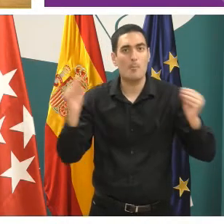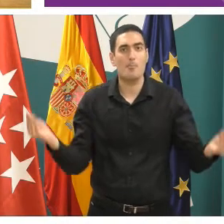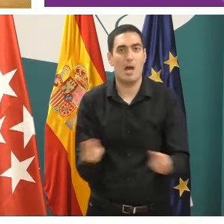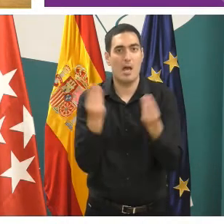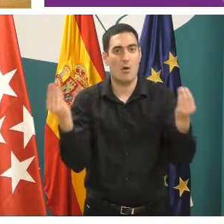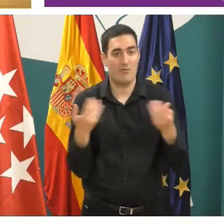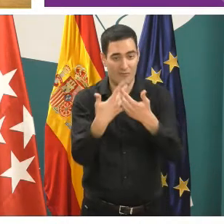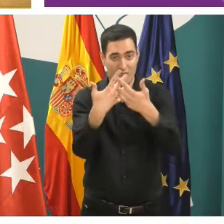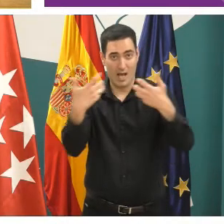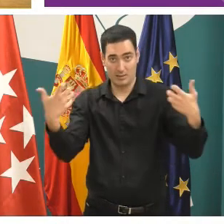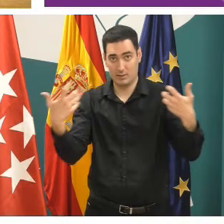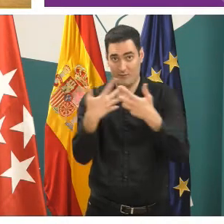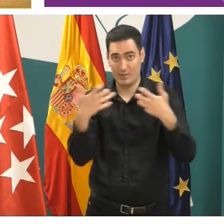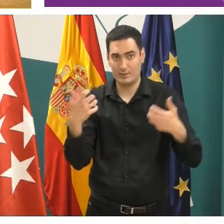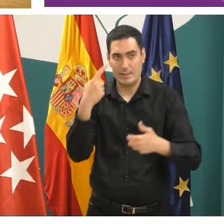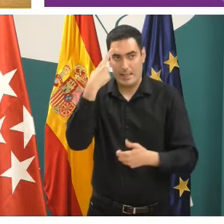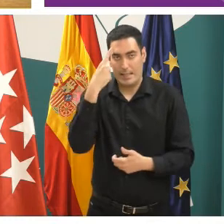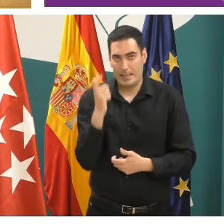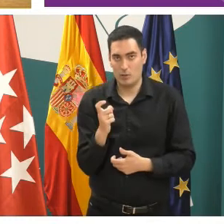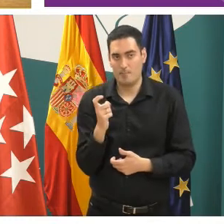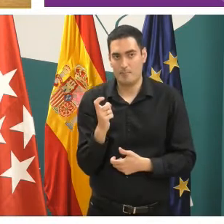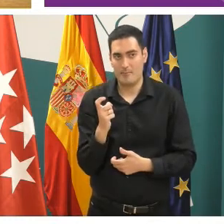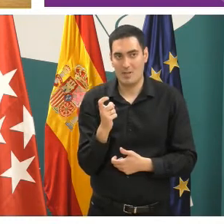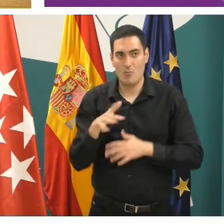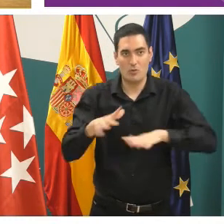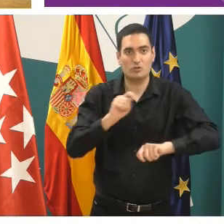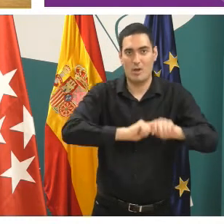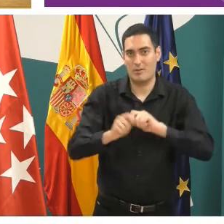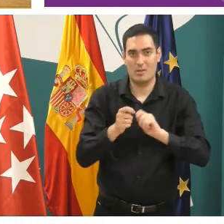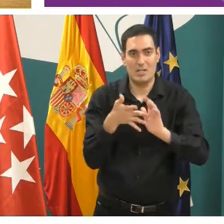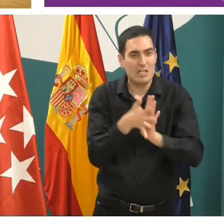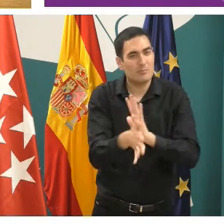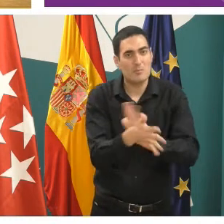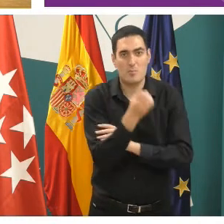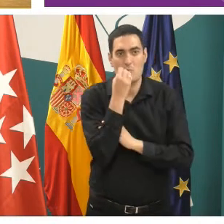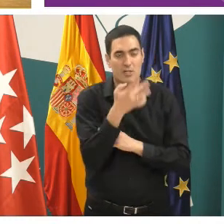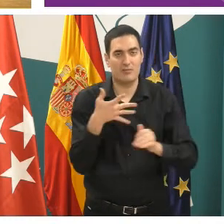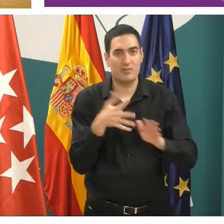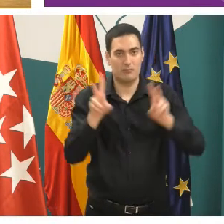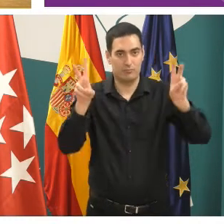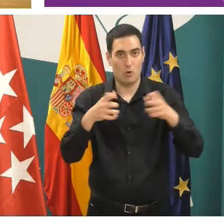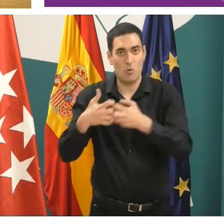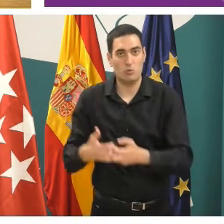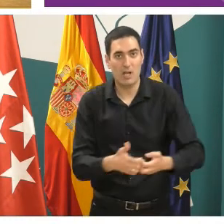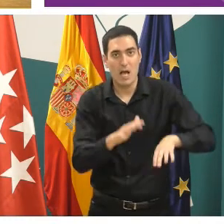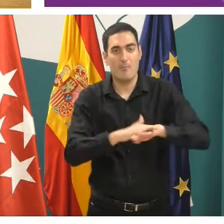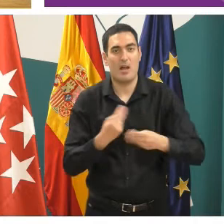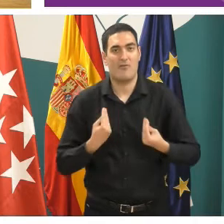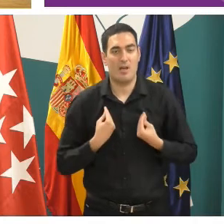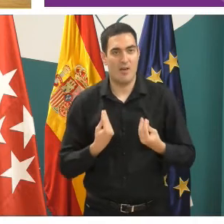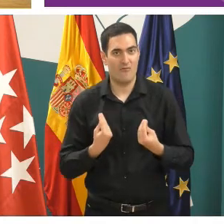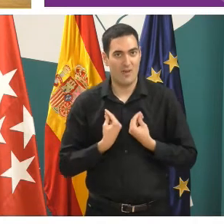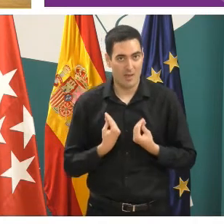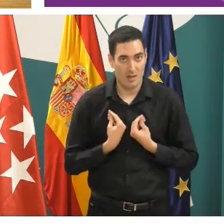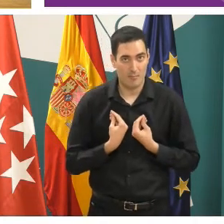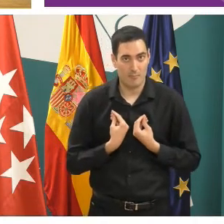Hay una frase que creo que determina mucho lo que es el movimiento asociativo, ¿no? Luchar para vivir la vida, para sufrirla y para